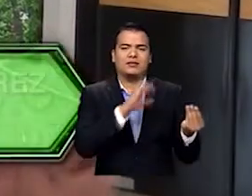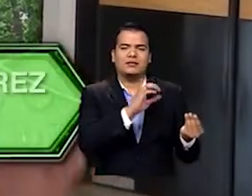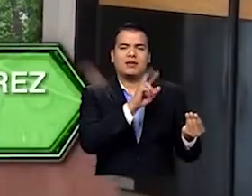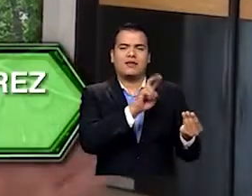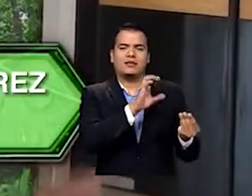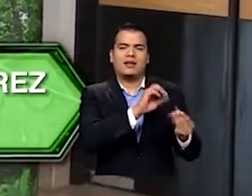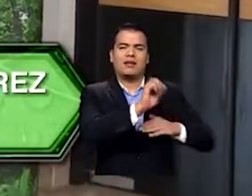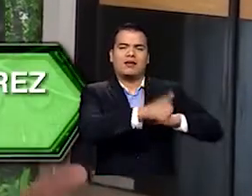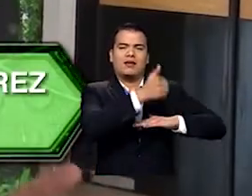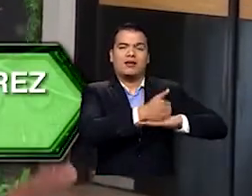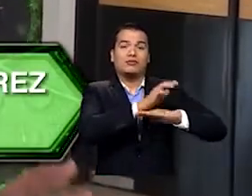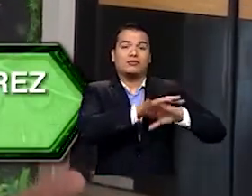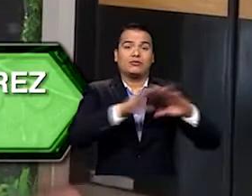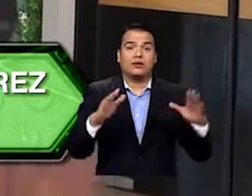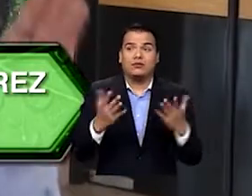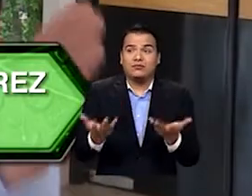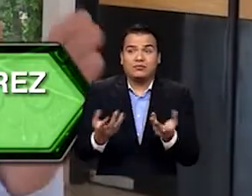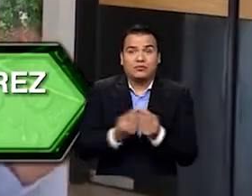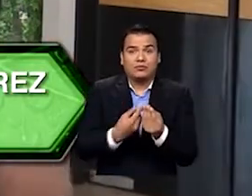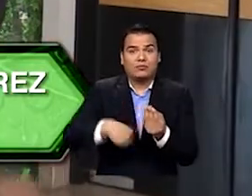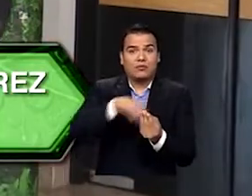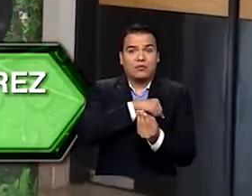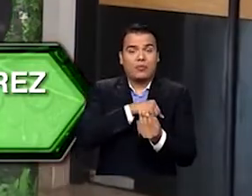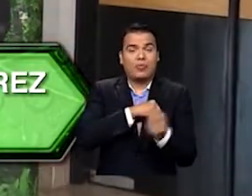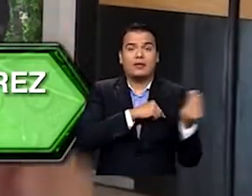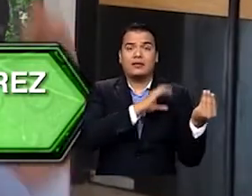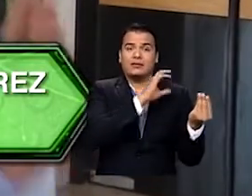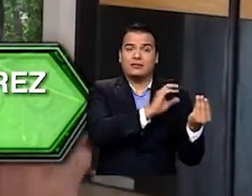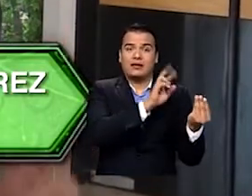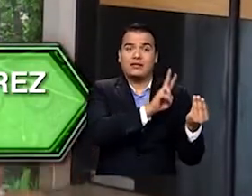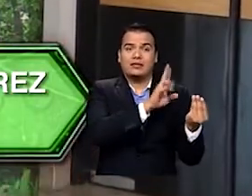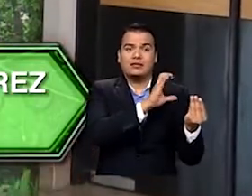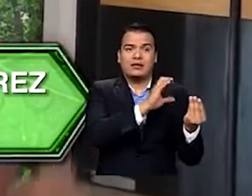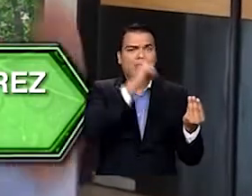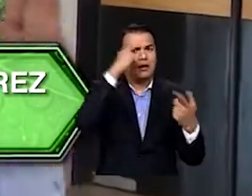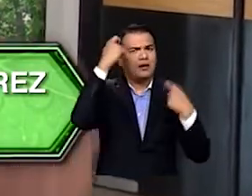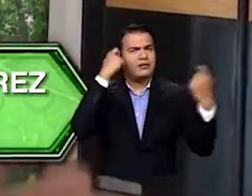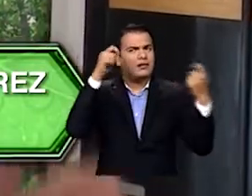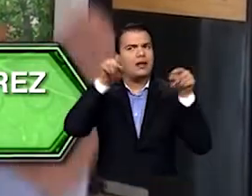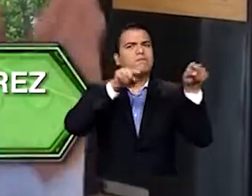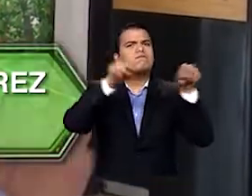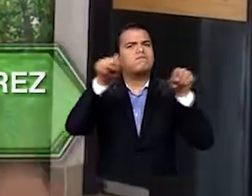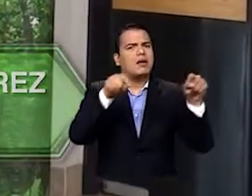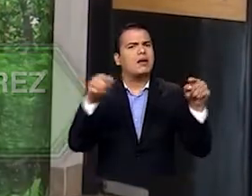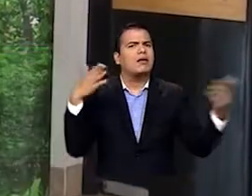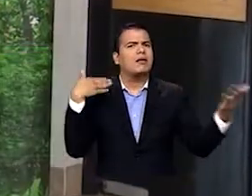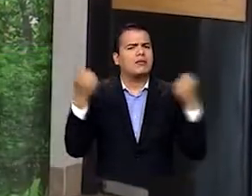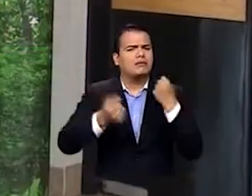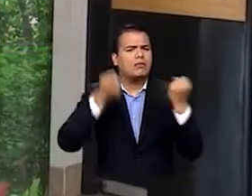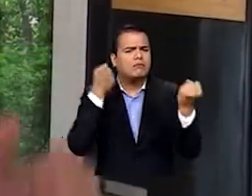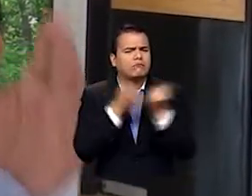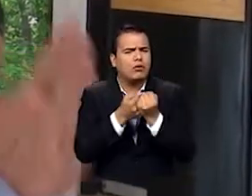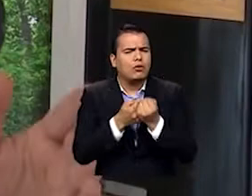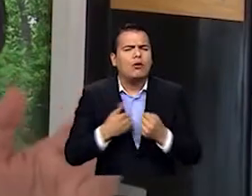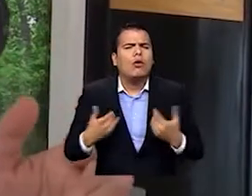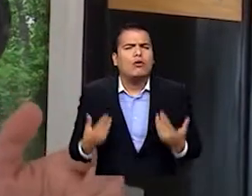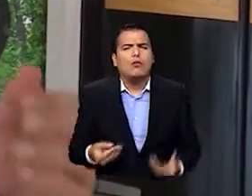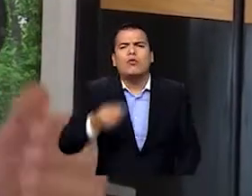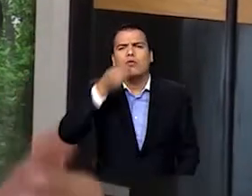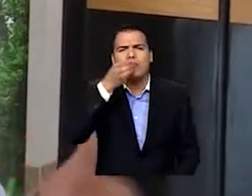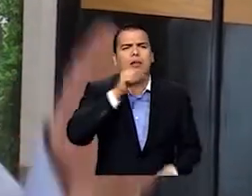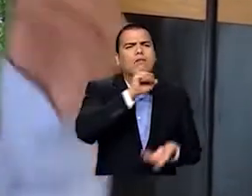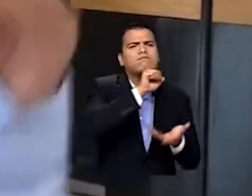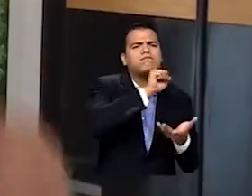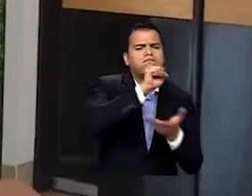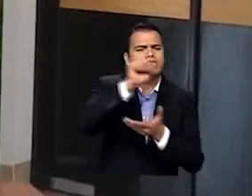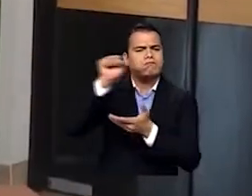propusimos ayudar a nuestros pequeños campesinos, a los más necesitados. Creamos un proyecto de agroecología con seguridad alimentaria que lo que busca